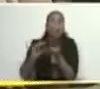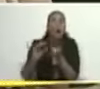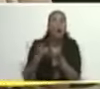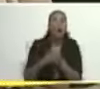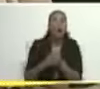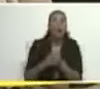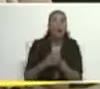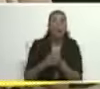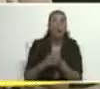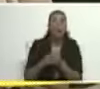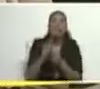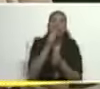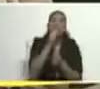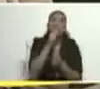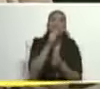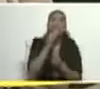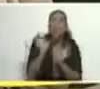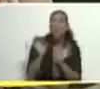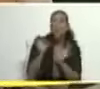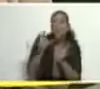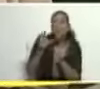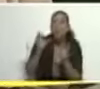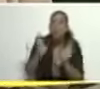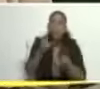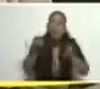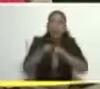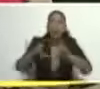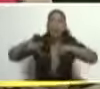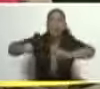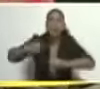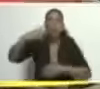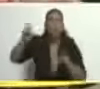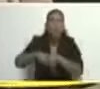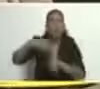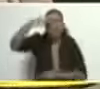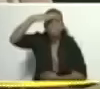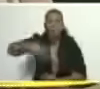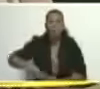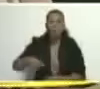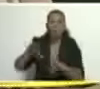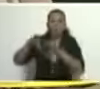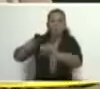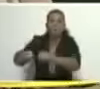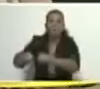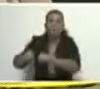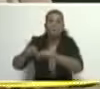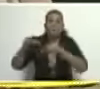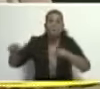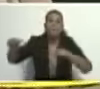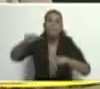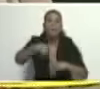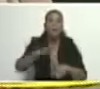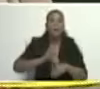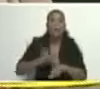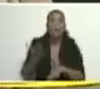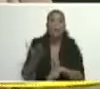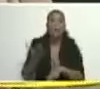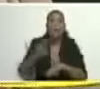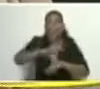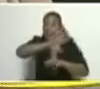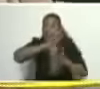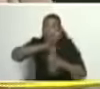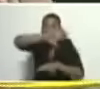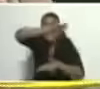military outpost. Quieren como un puesto militar. It's very important, eh? Porque el mar es